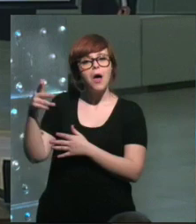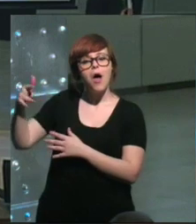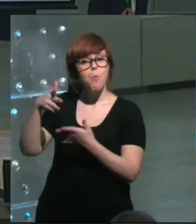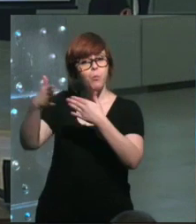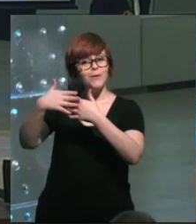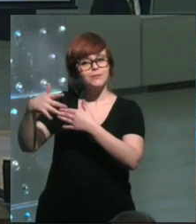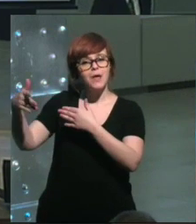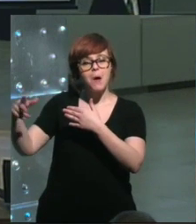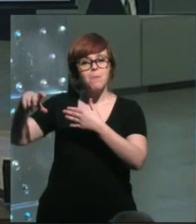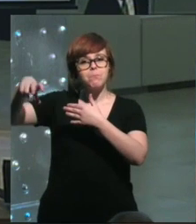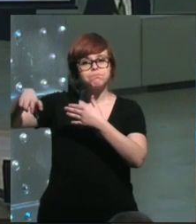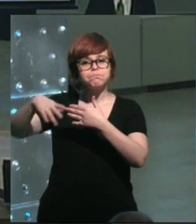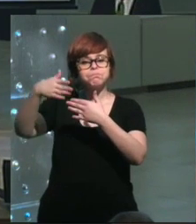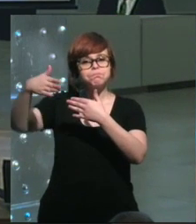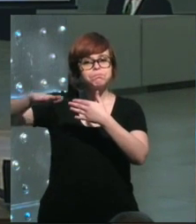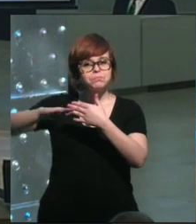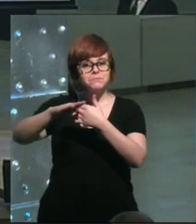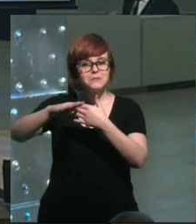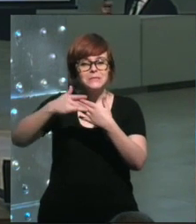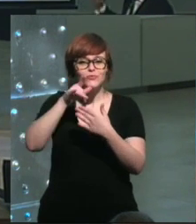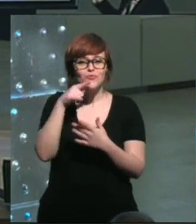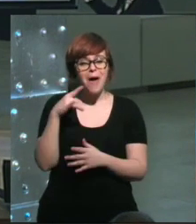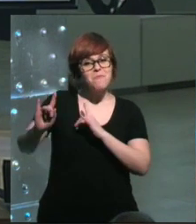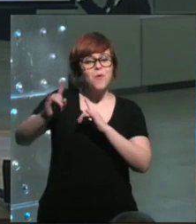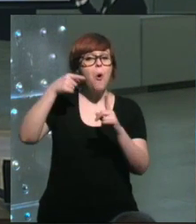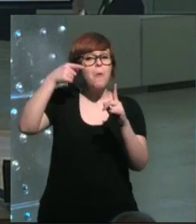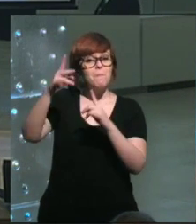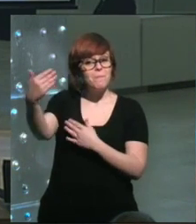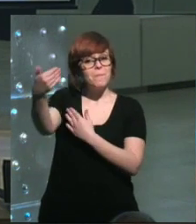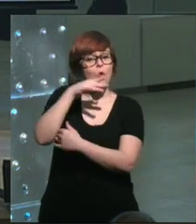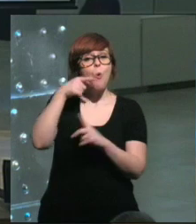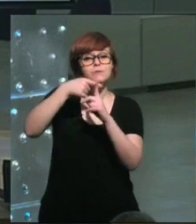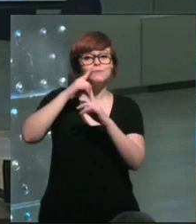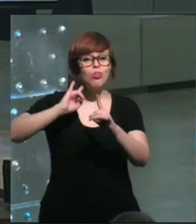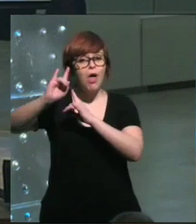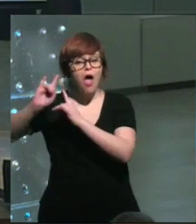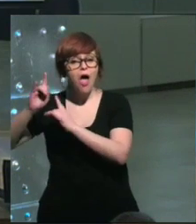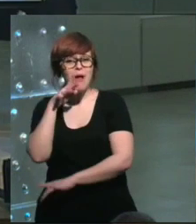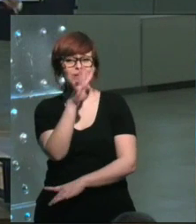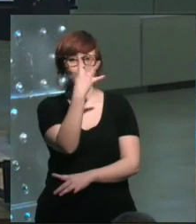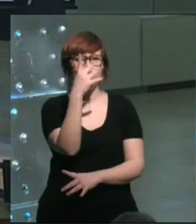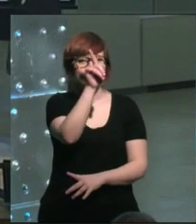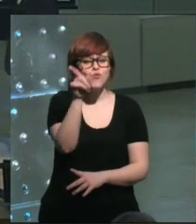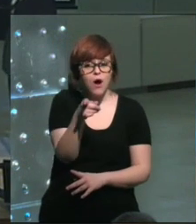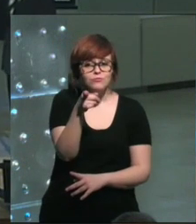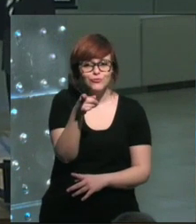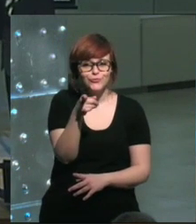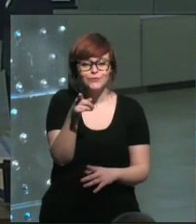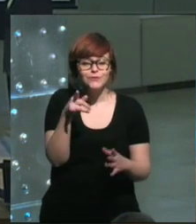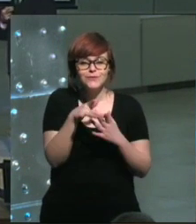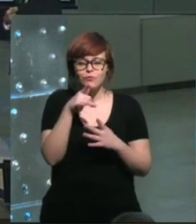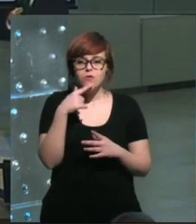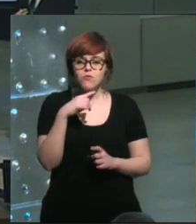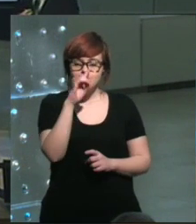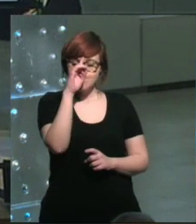mí, saqué la foto de él porque, claro, me di cuenta que en esta parte rural de Ohio sus vecinos eran como él. Y